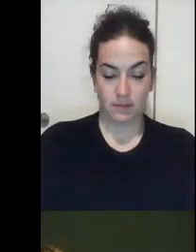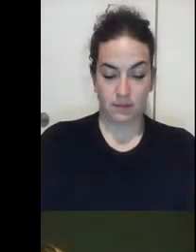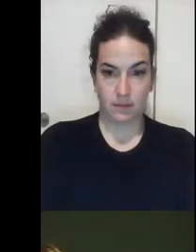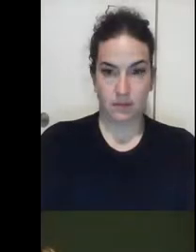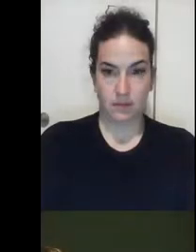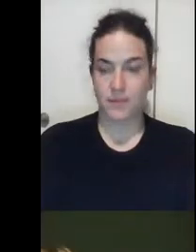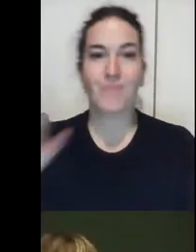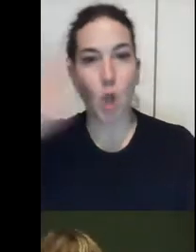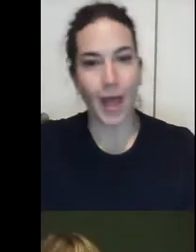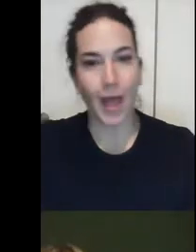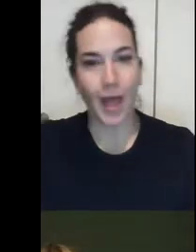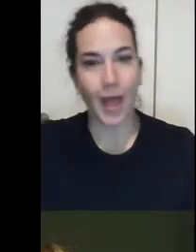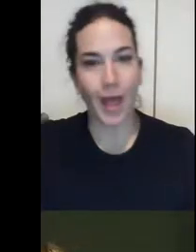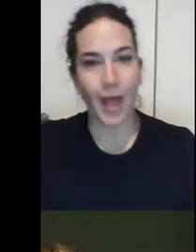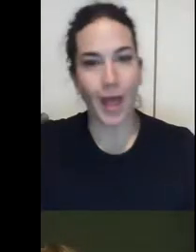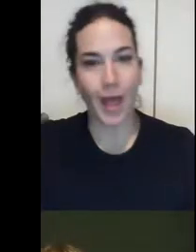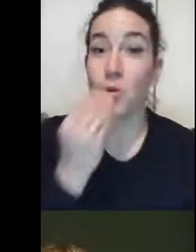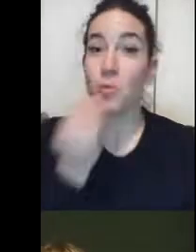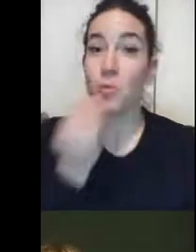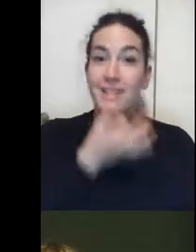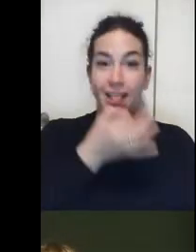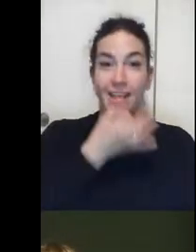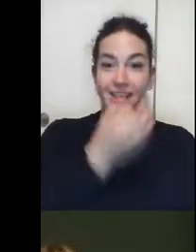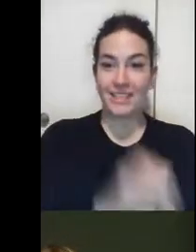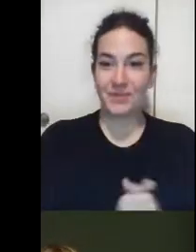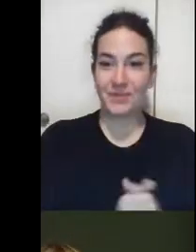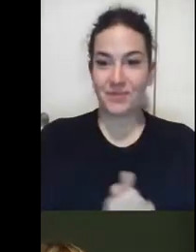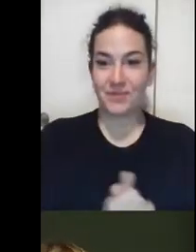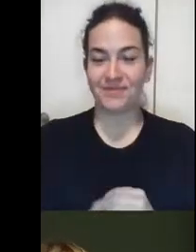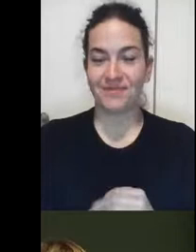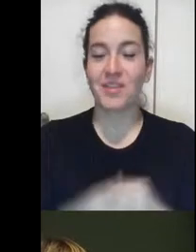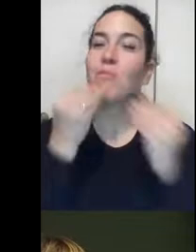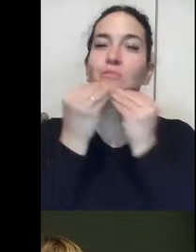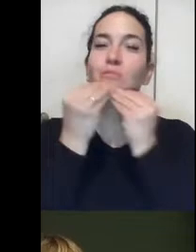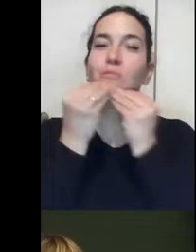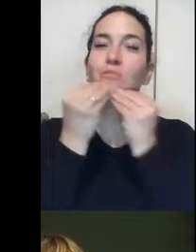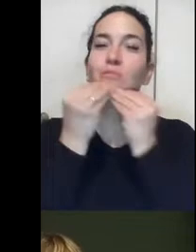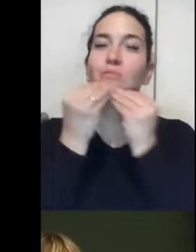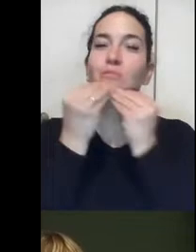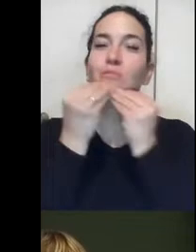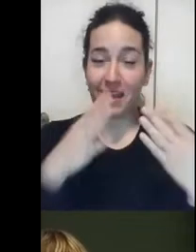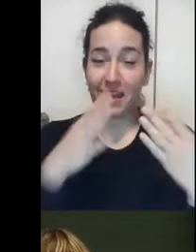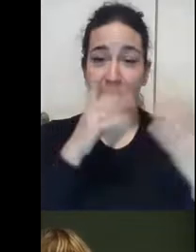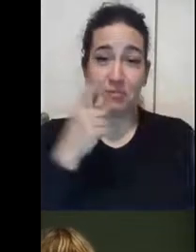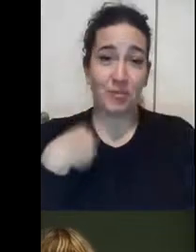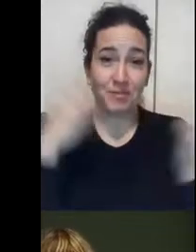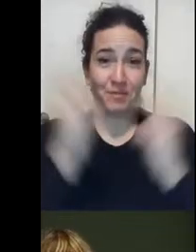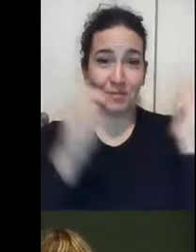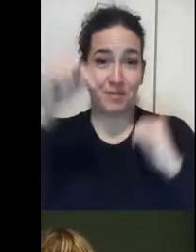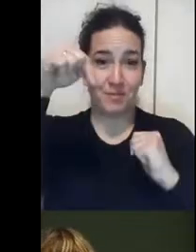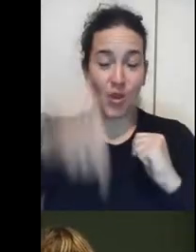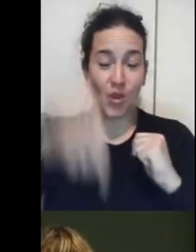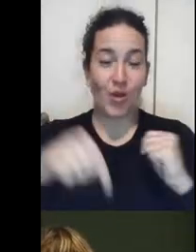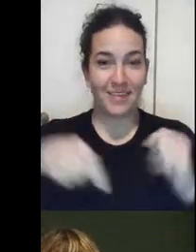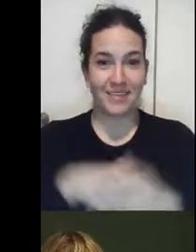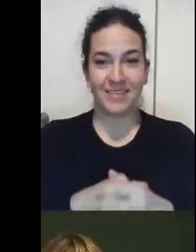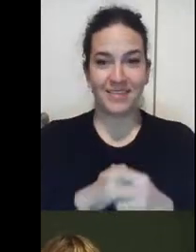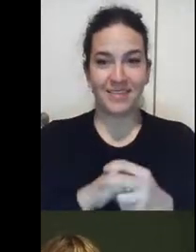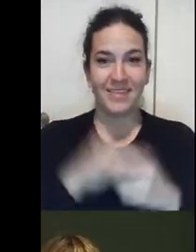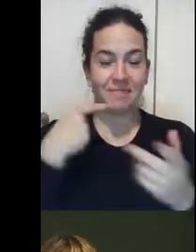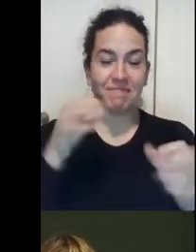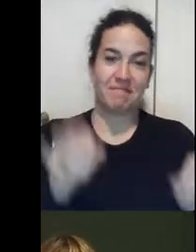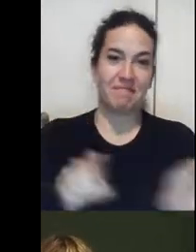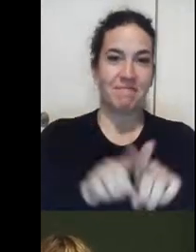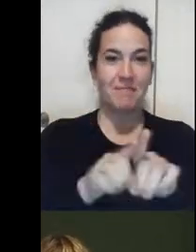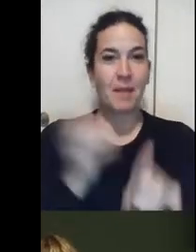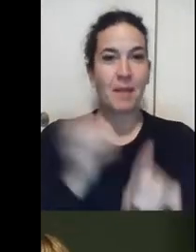Hola. Bueno, buenas tardes. Muchas gracias por estar aquí con nosotros en esta